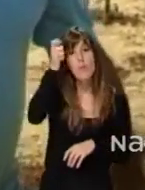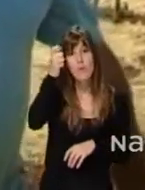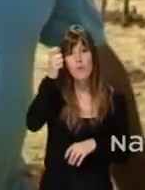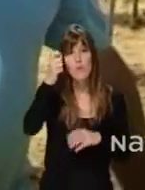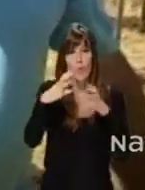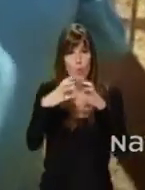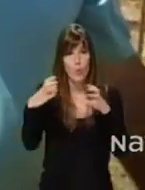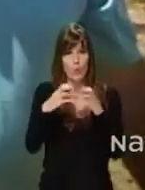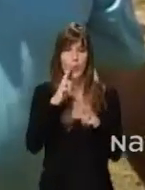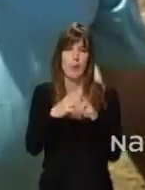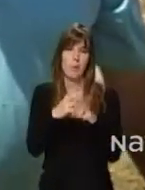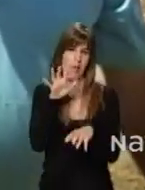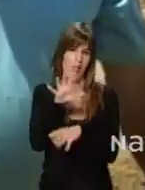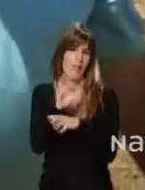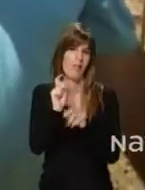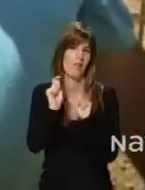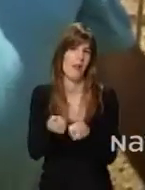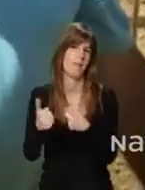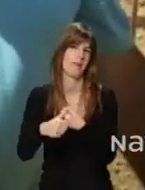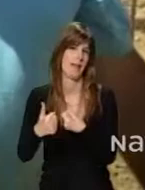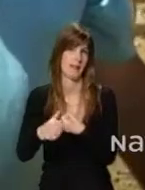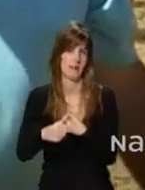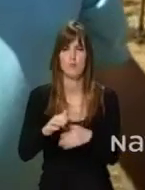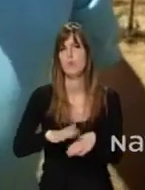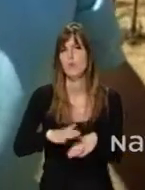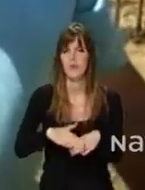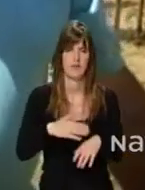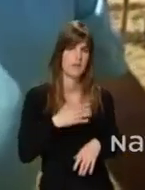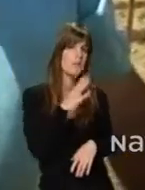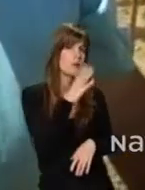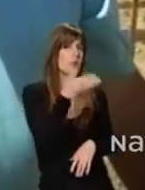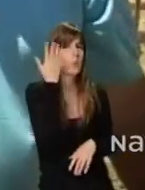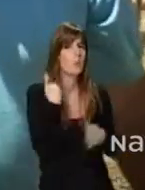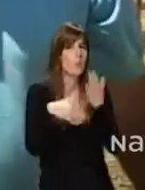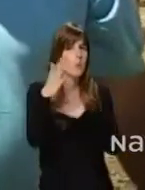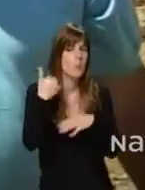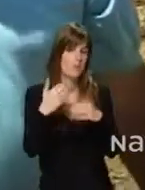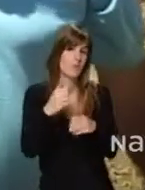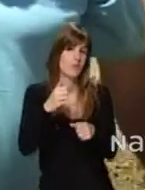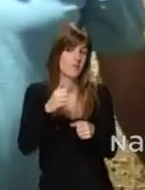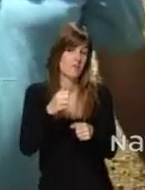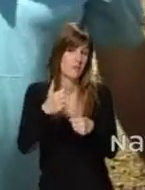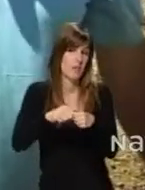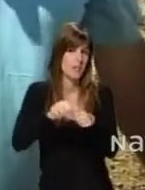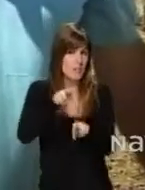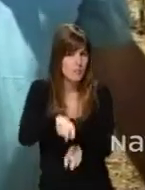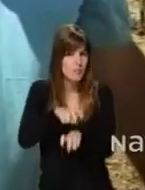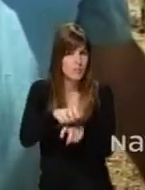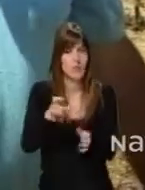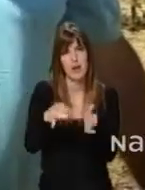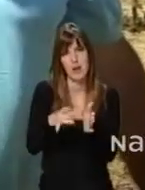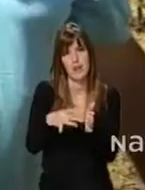llaman patateros. Sí. ¿Y por qué? Pues no lo sé, pues eso es porque en tiempo se criarían patatas aquí y serían de buena calidad, pues los